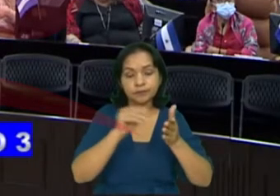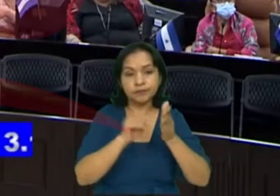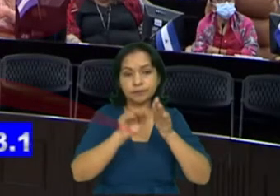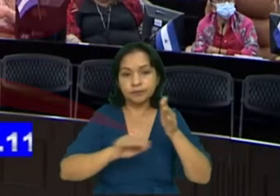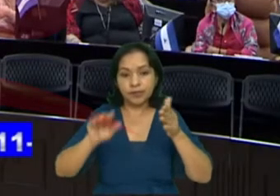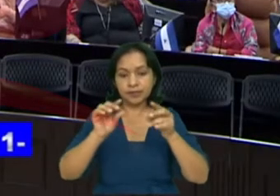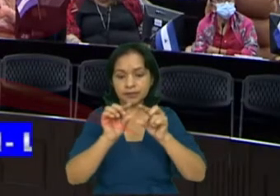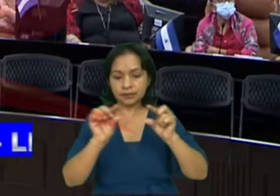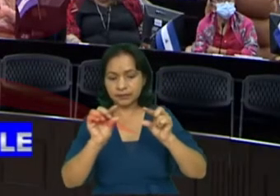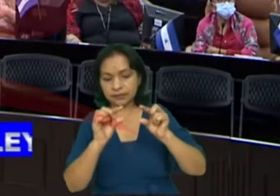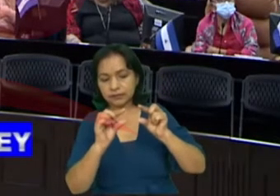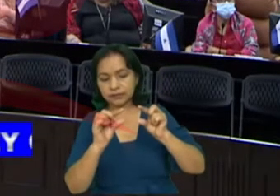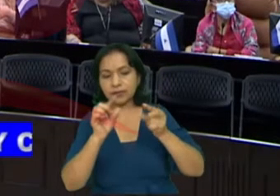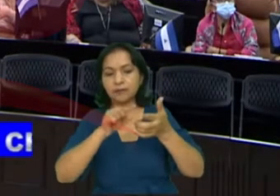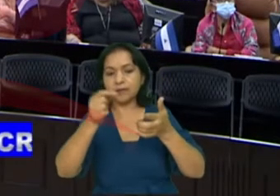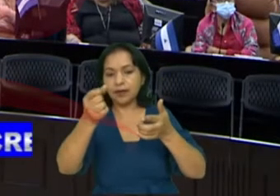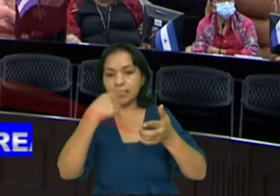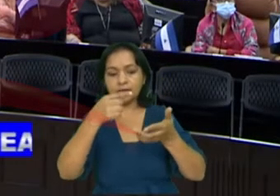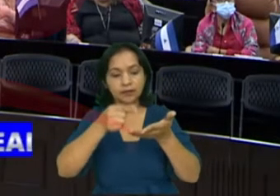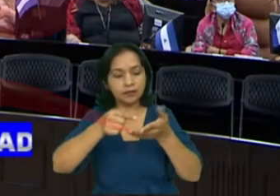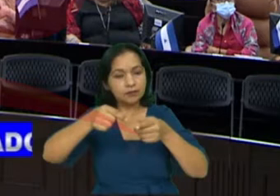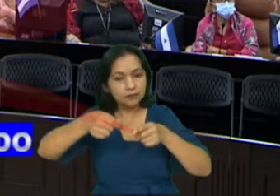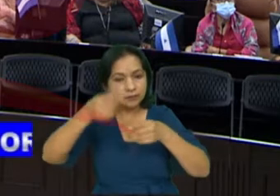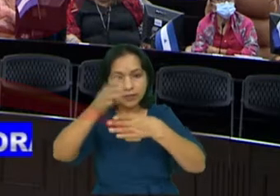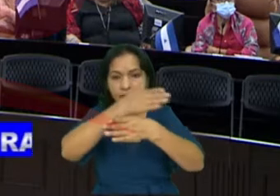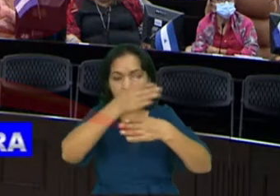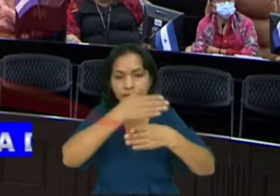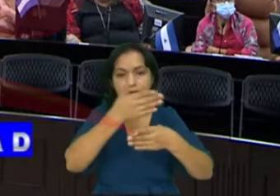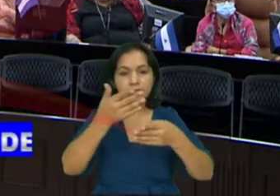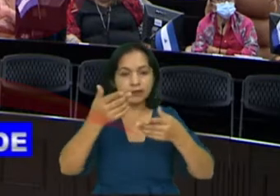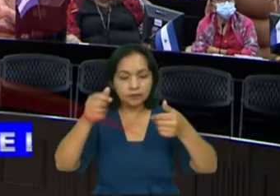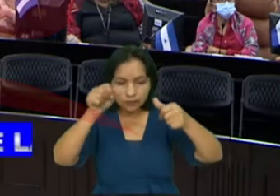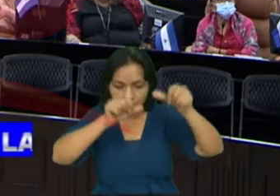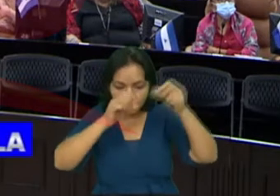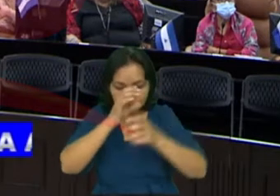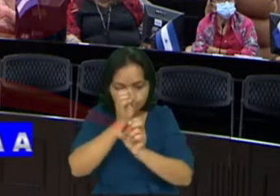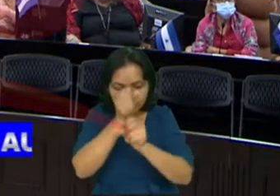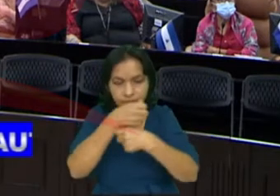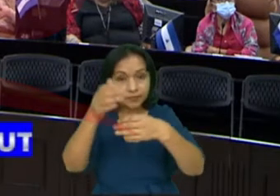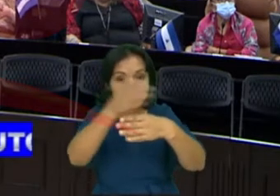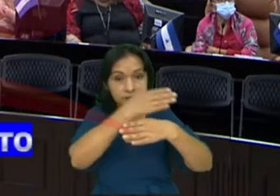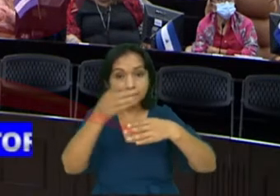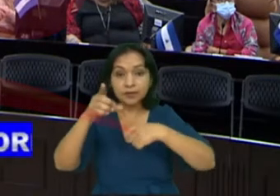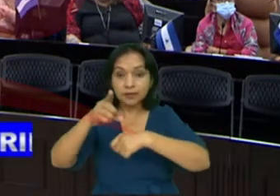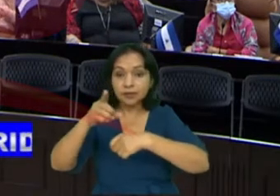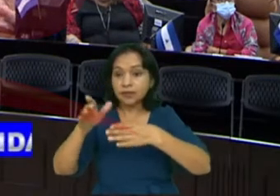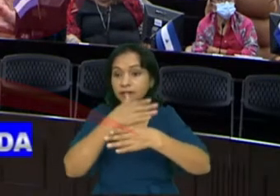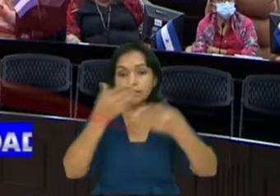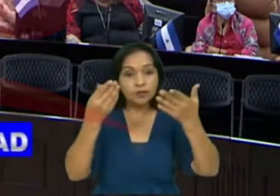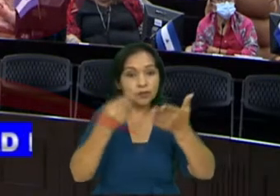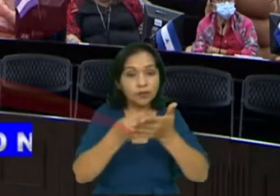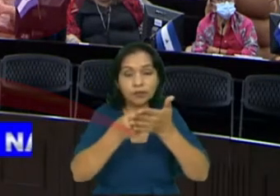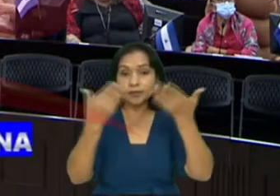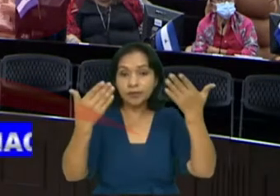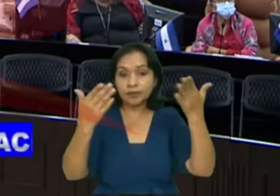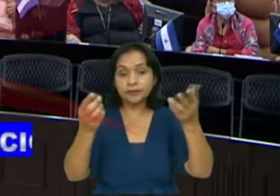marcas, ¿verdad?, de medicamentos o de laboratorio o de insumos médicos o